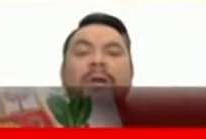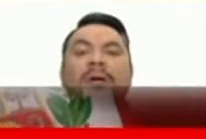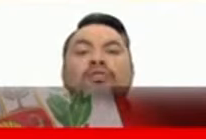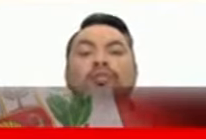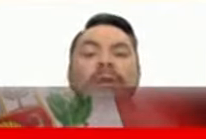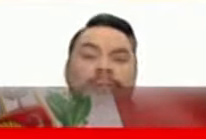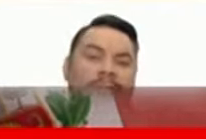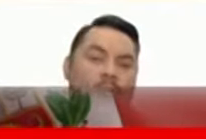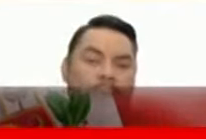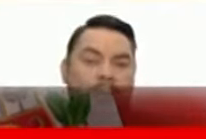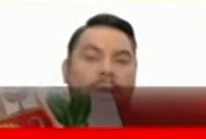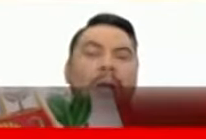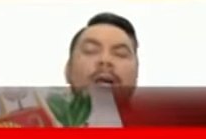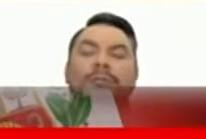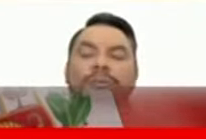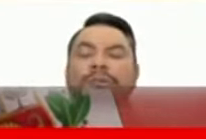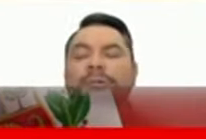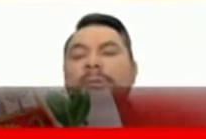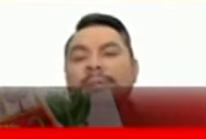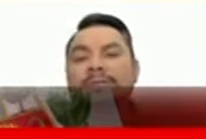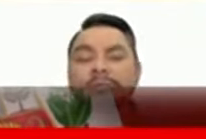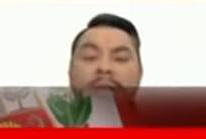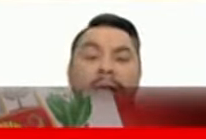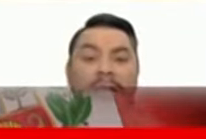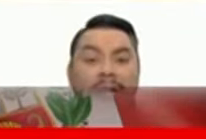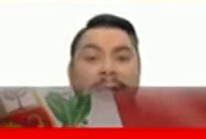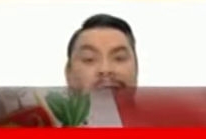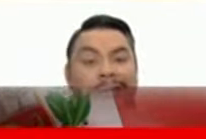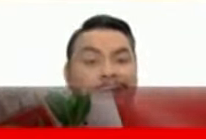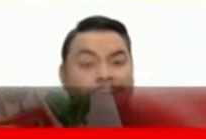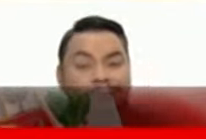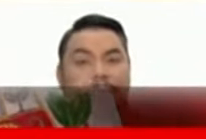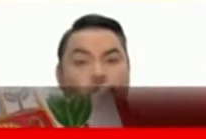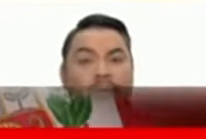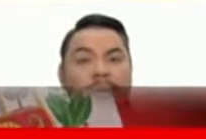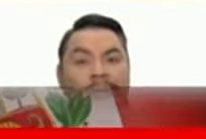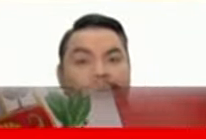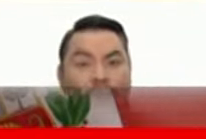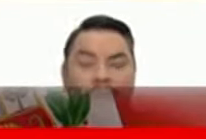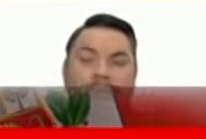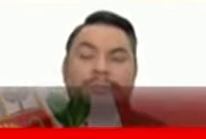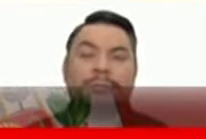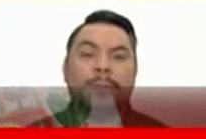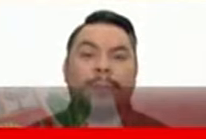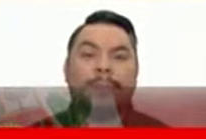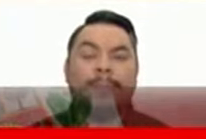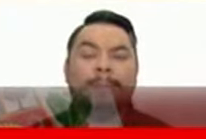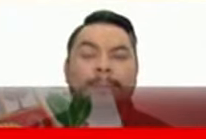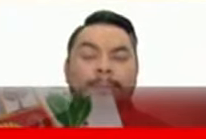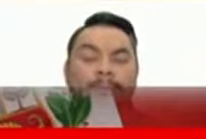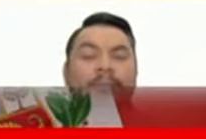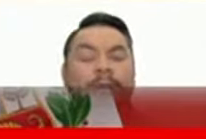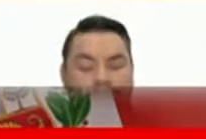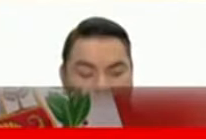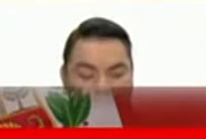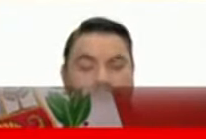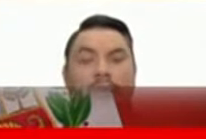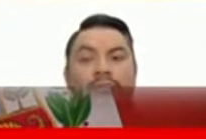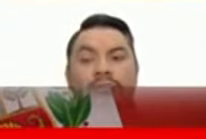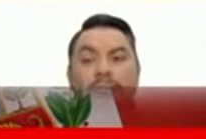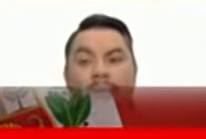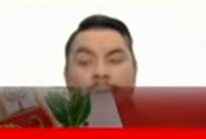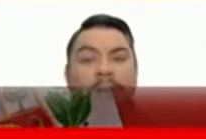190-2024 PCM, Lima, 3 de septiembre del 2024. Vista la propuesta del